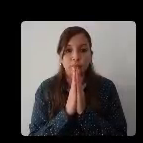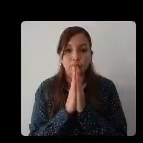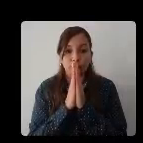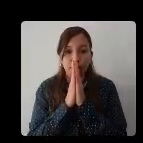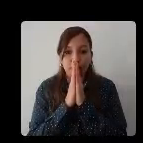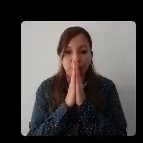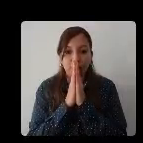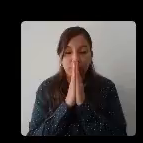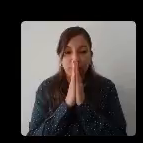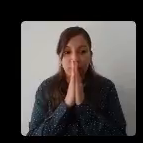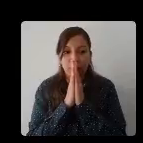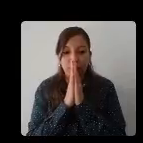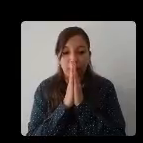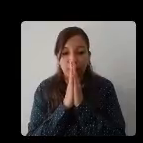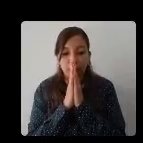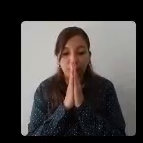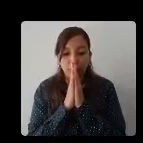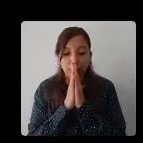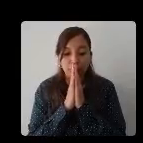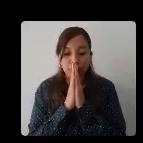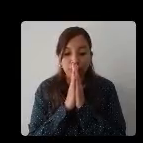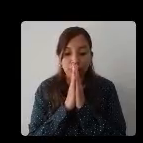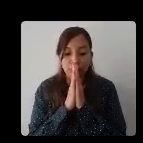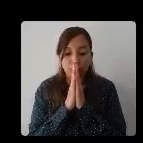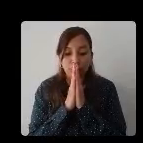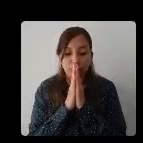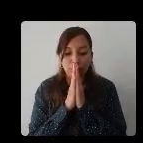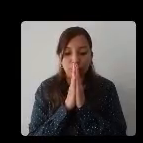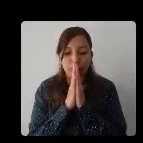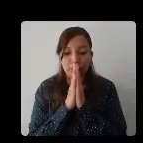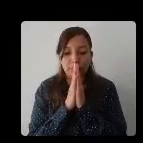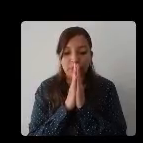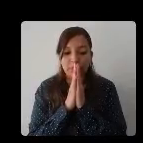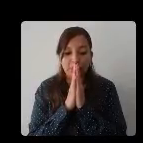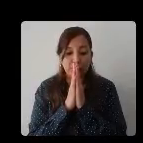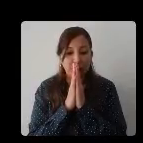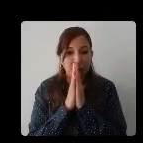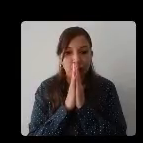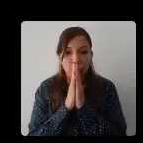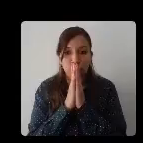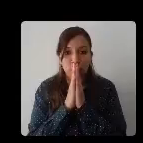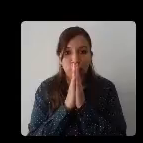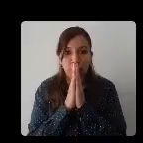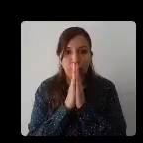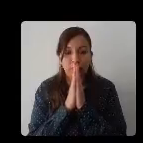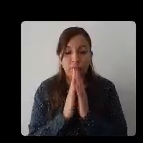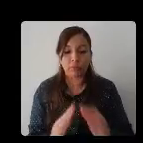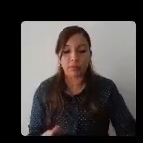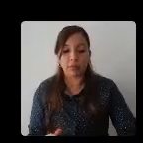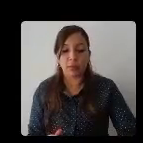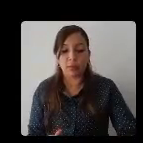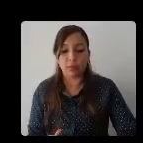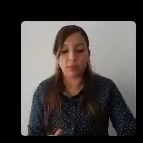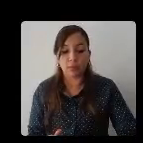que recomendamos a mucha gente, de ir tranquilo, de ir sin hacer ruido. Nosotros siempre hablamos, no hagan bulla. ¿Qué es bulla? Es ruido, pues le